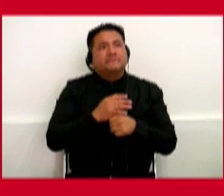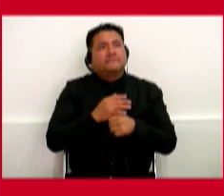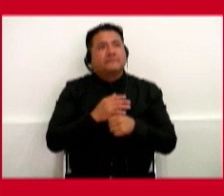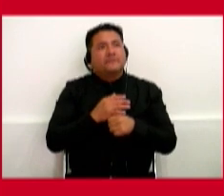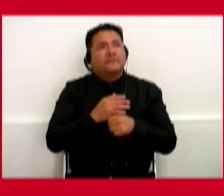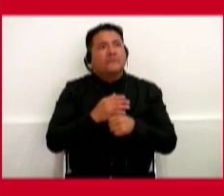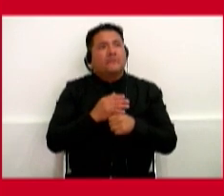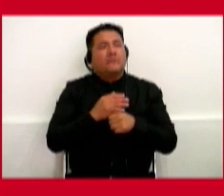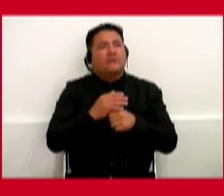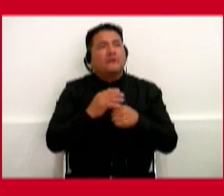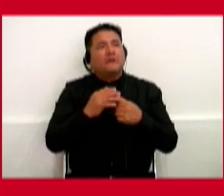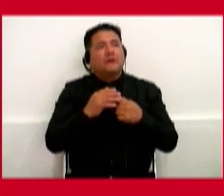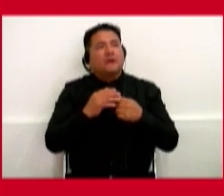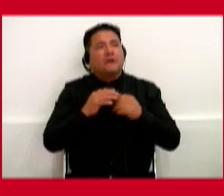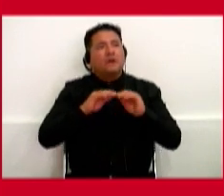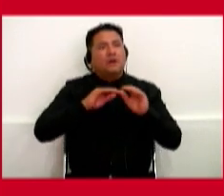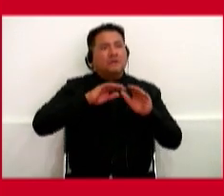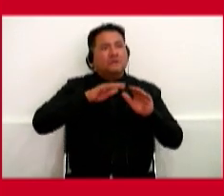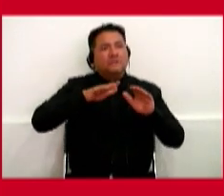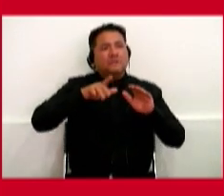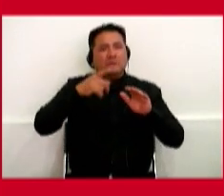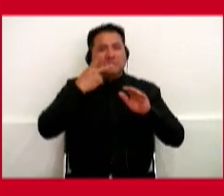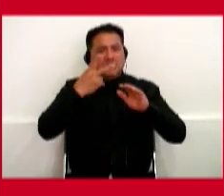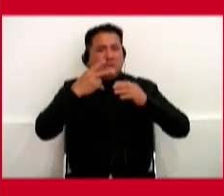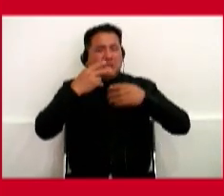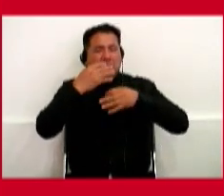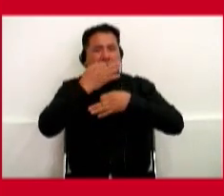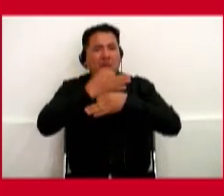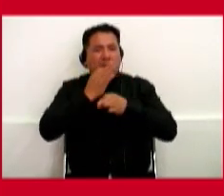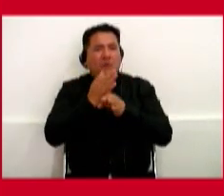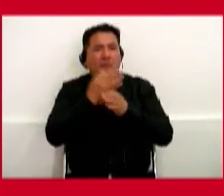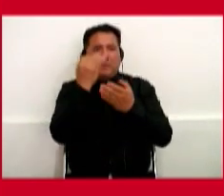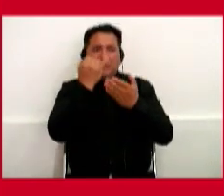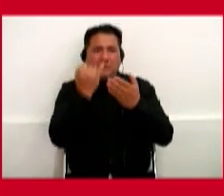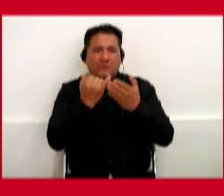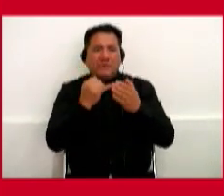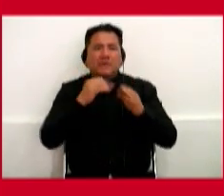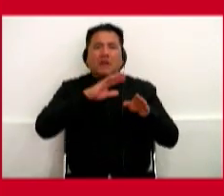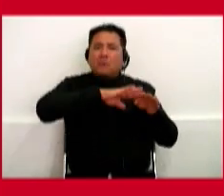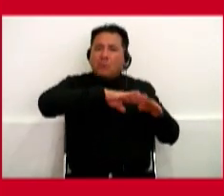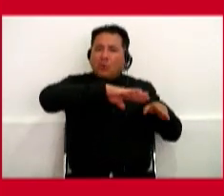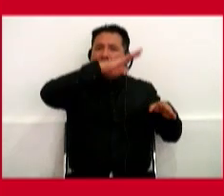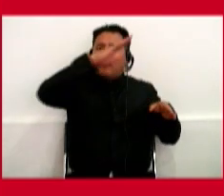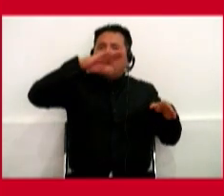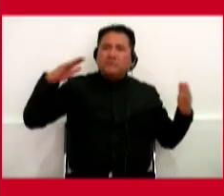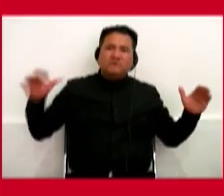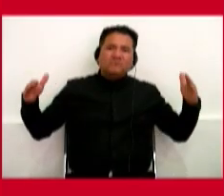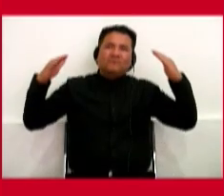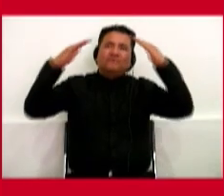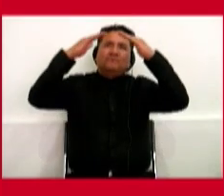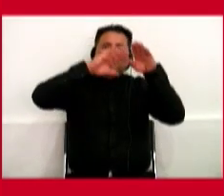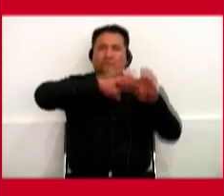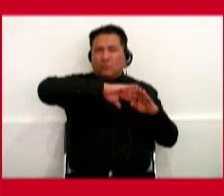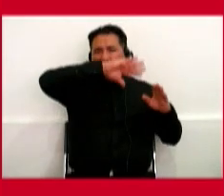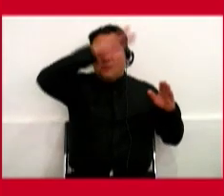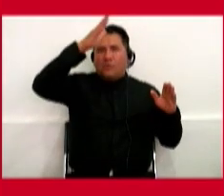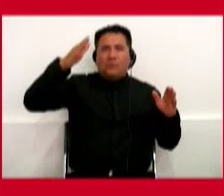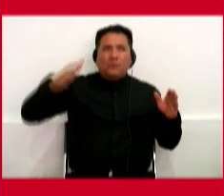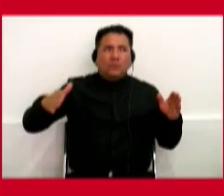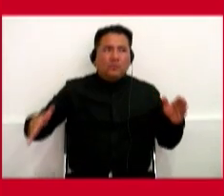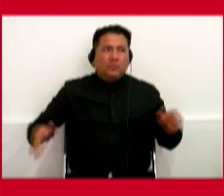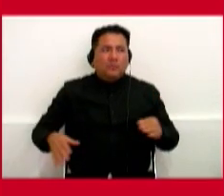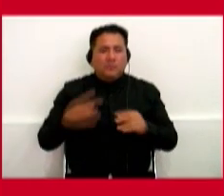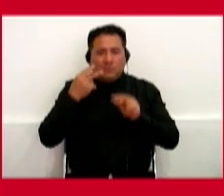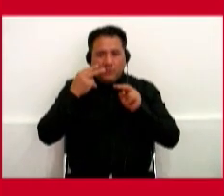veces también a la eficiencia de capital u otros tipos de conceptos, pero que en realidad lo que busca establecer, como les decía, es cuál es mi ritmo de producción óptimo a una cierta